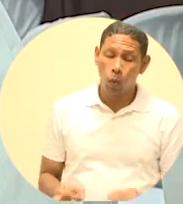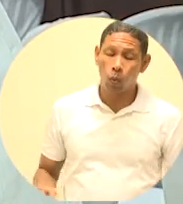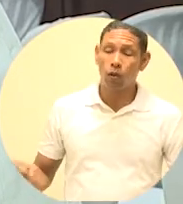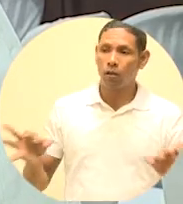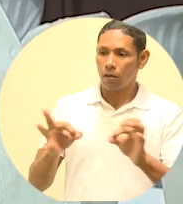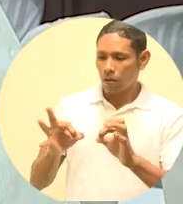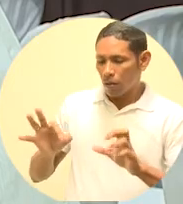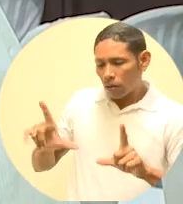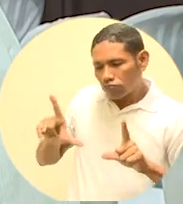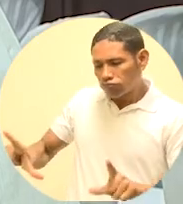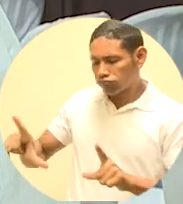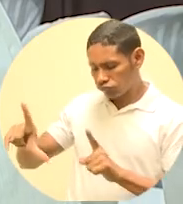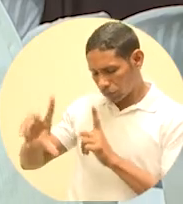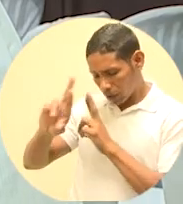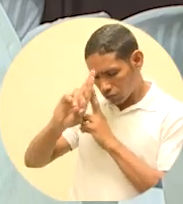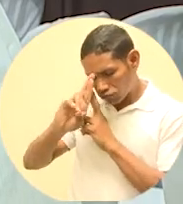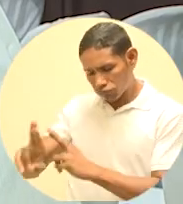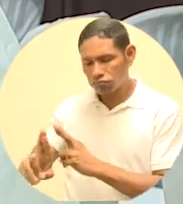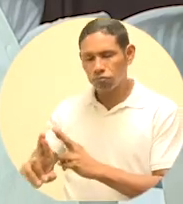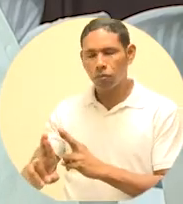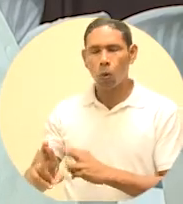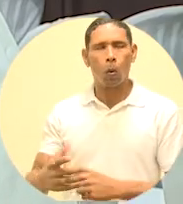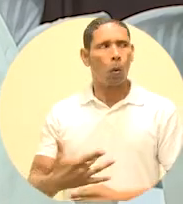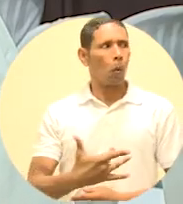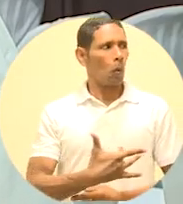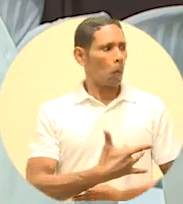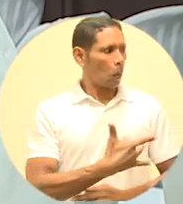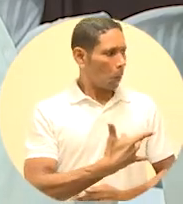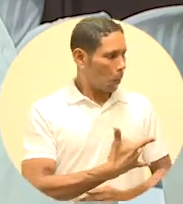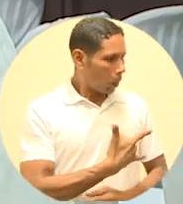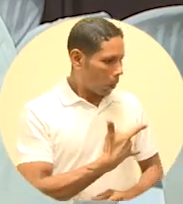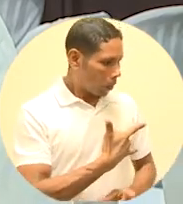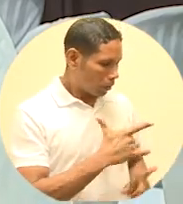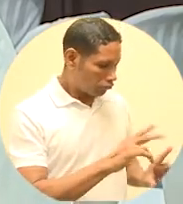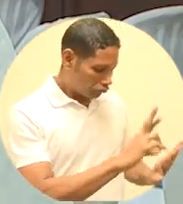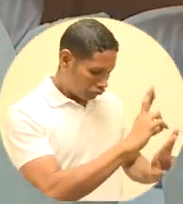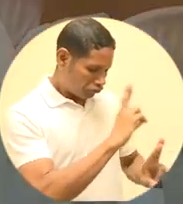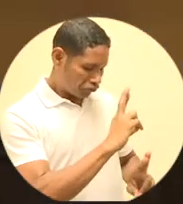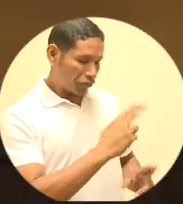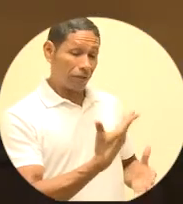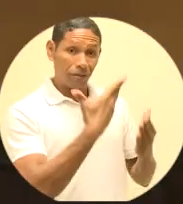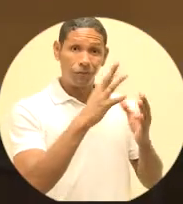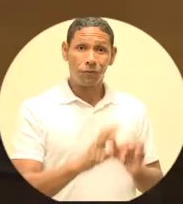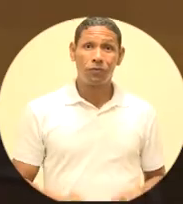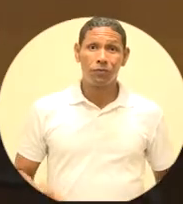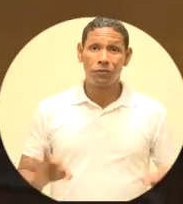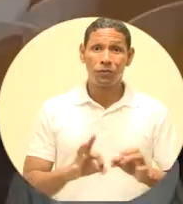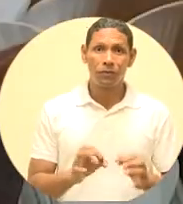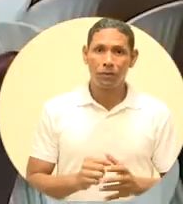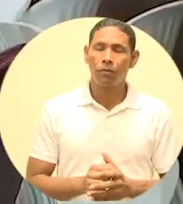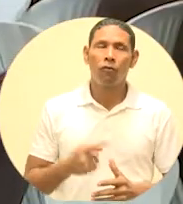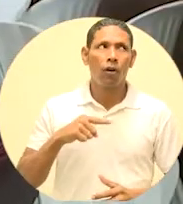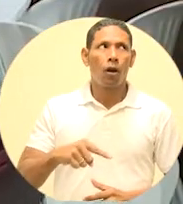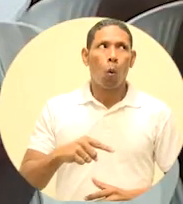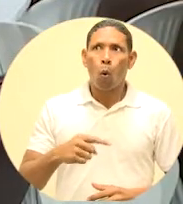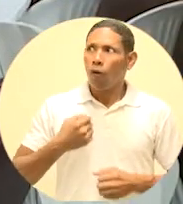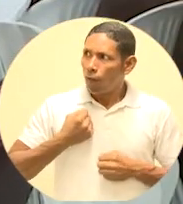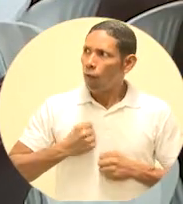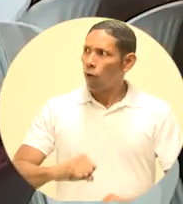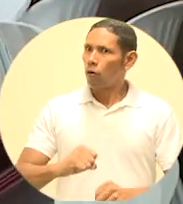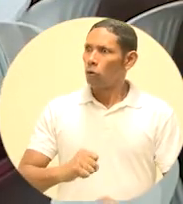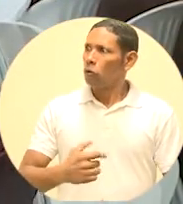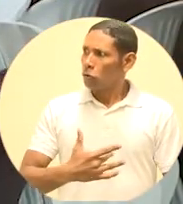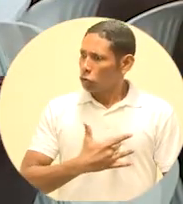muy significativos porque permiten interactuar desde lo humano. En todos los campos. Están viendo que realmente te estás